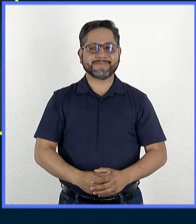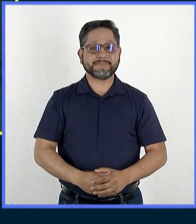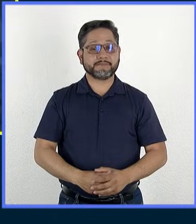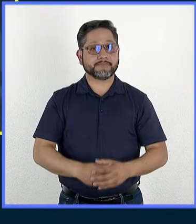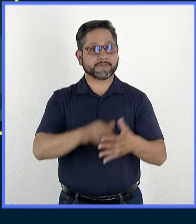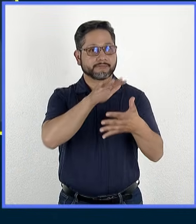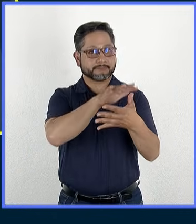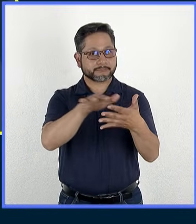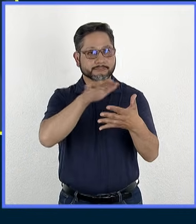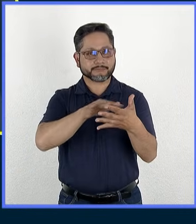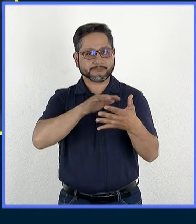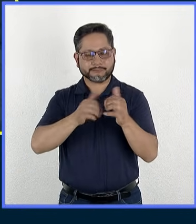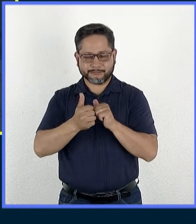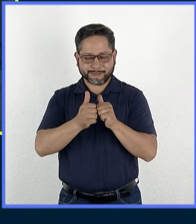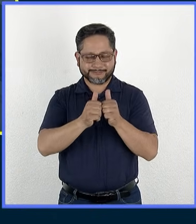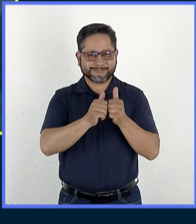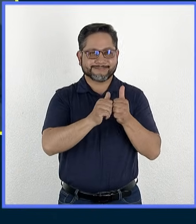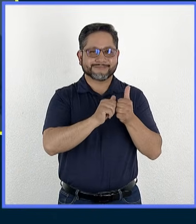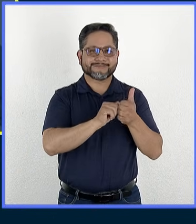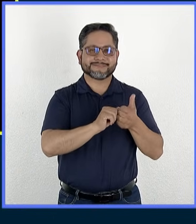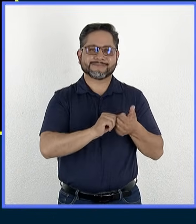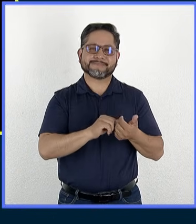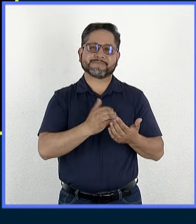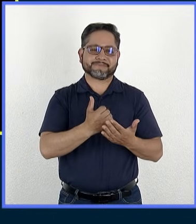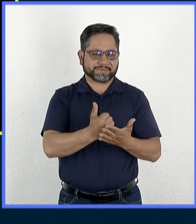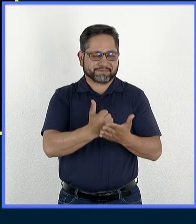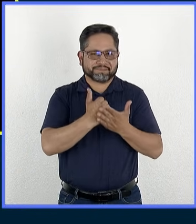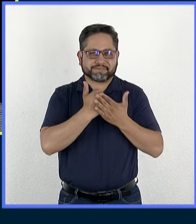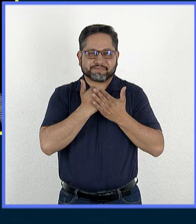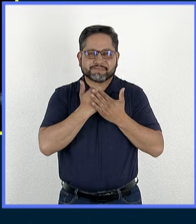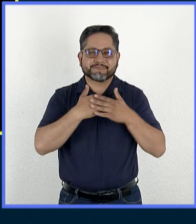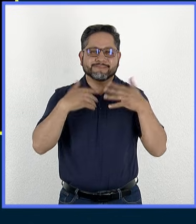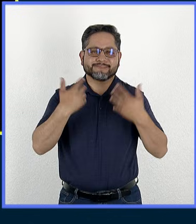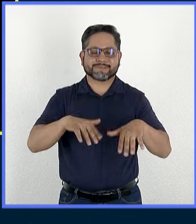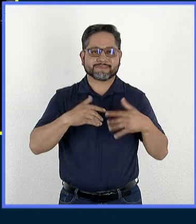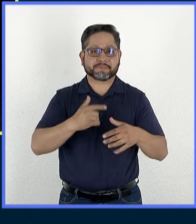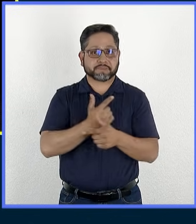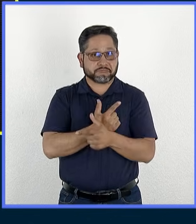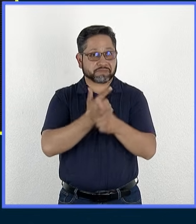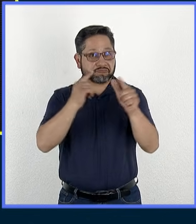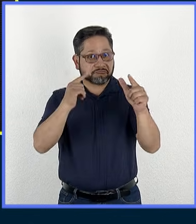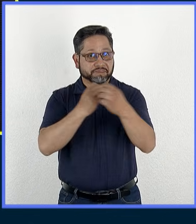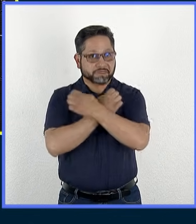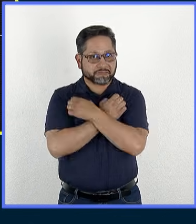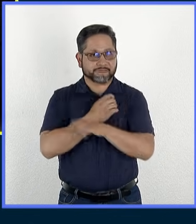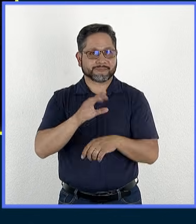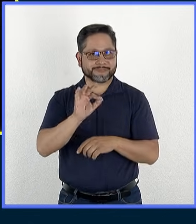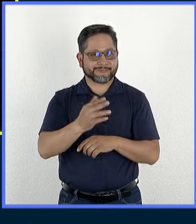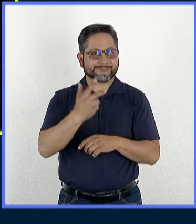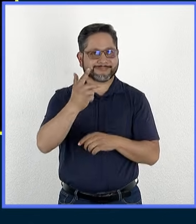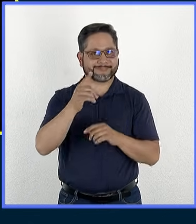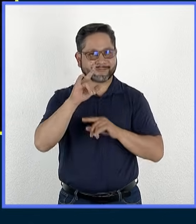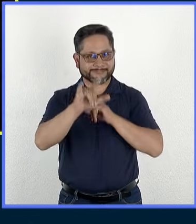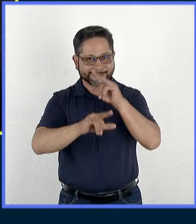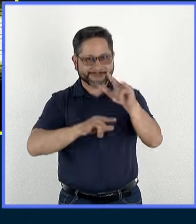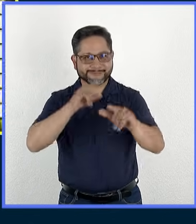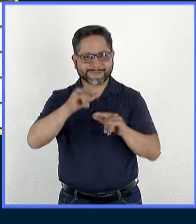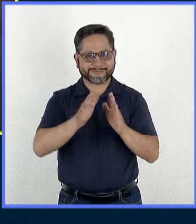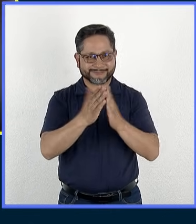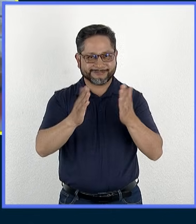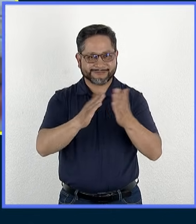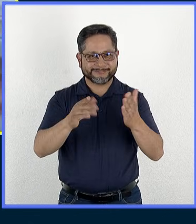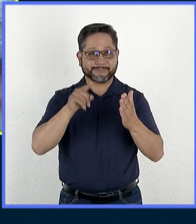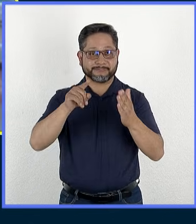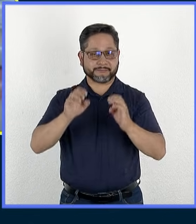Leer transforma, enriquece, educa, pero sobre todo da libertad. 47 Feria Internacional del Libro del Palacio de